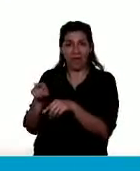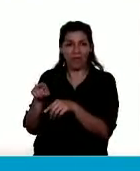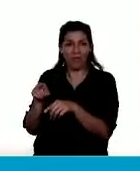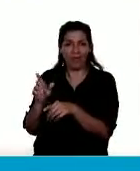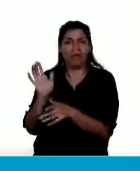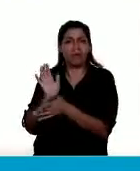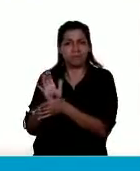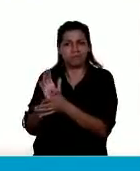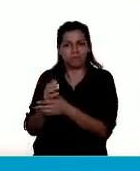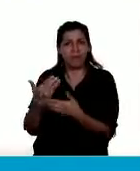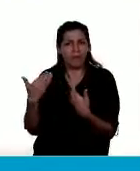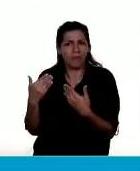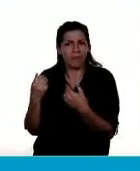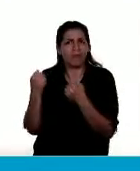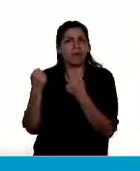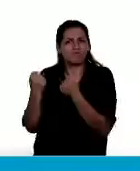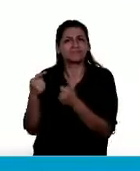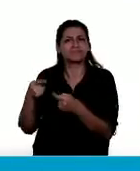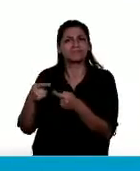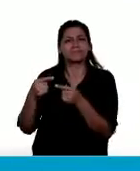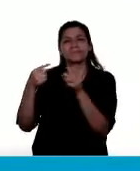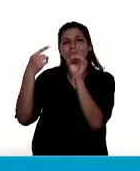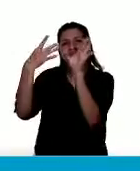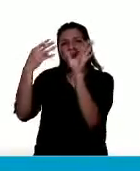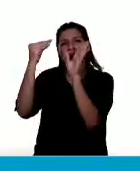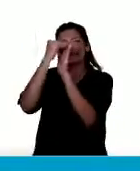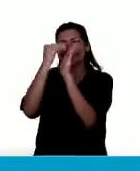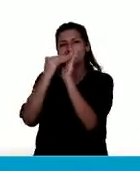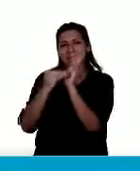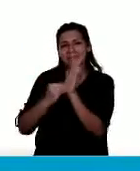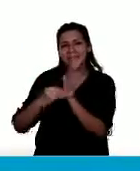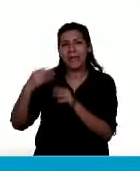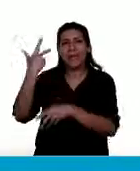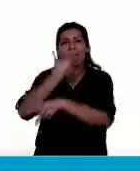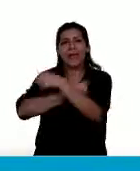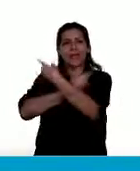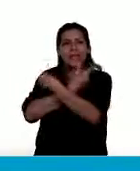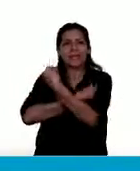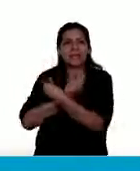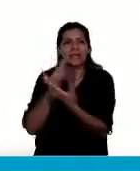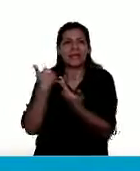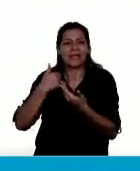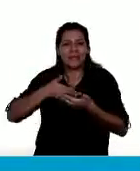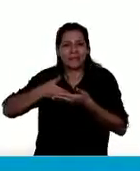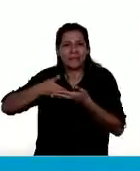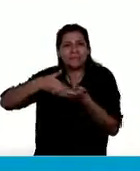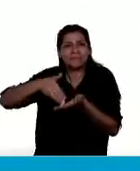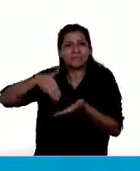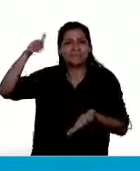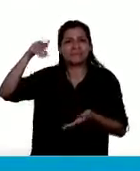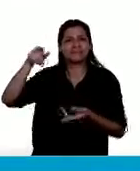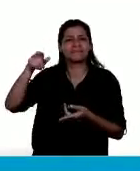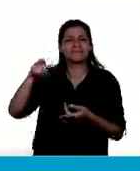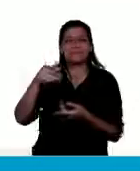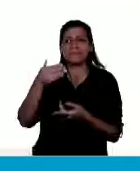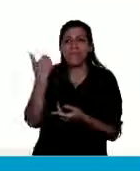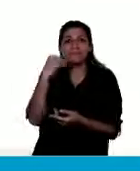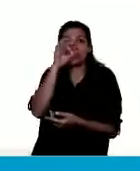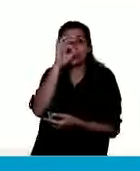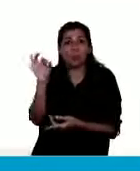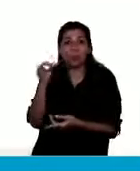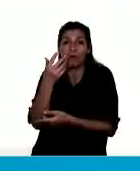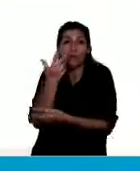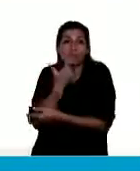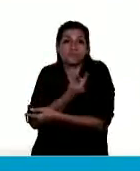pensaron calendarios de vacunación, ¿no? Calendarios que no habían existido, cómo se vacunaron a quienes nunca habían